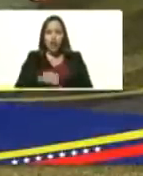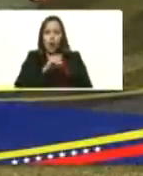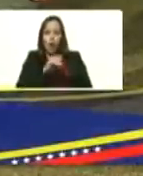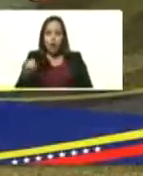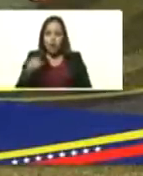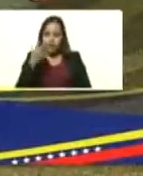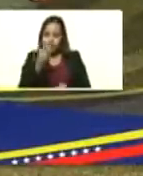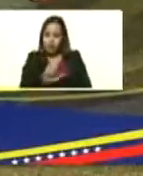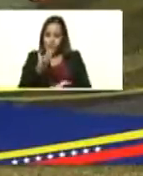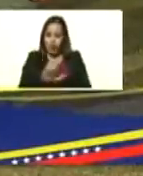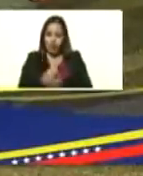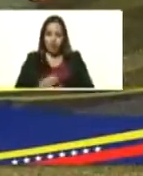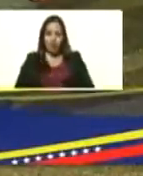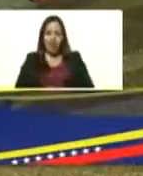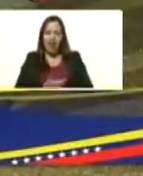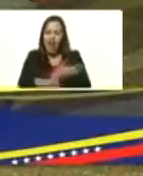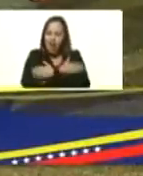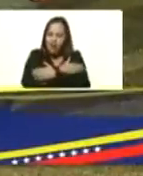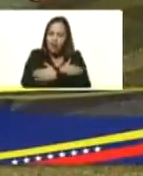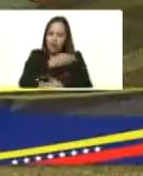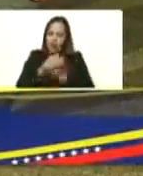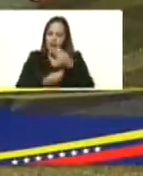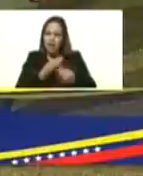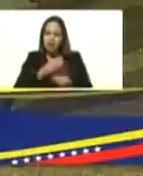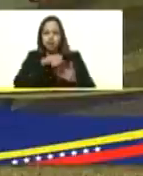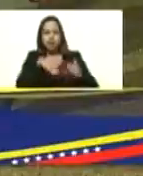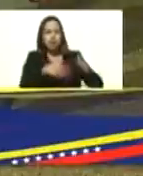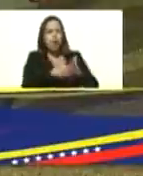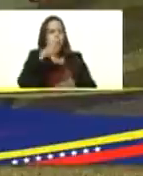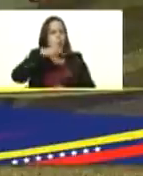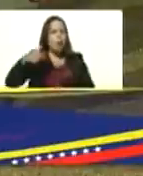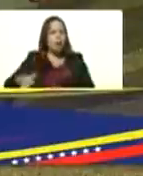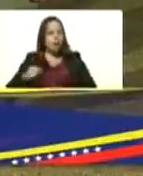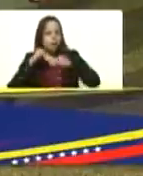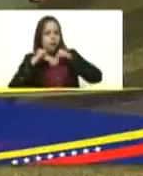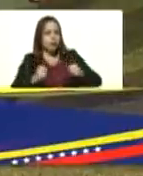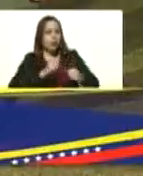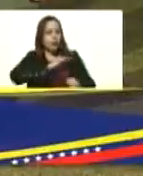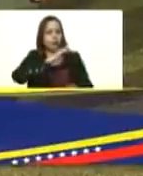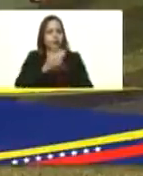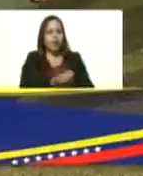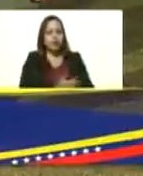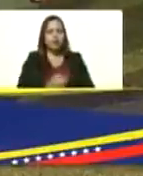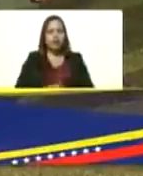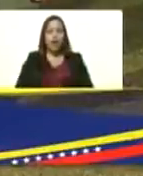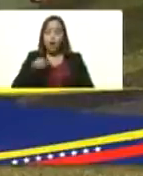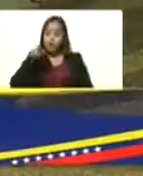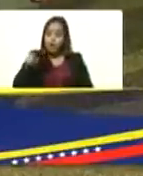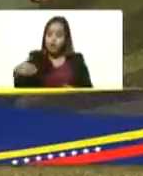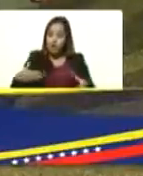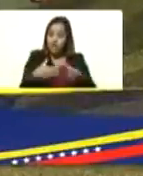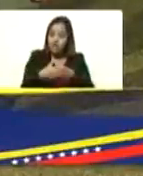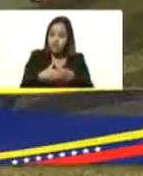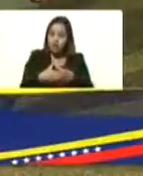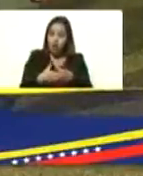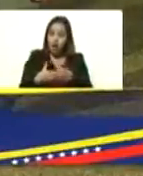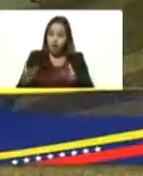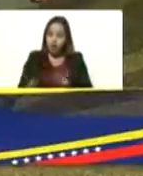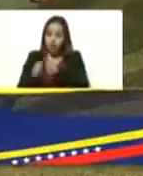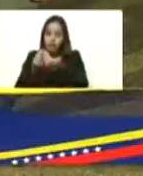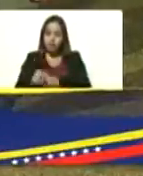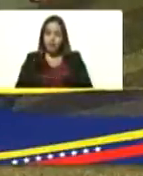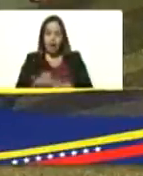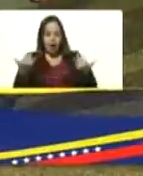estado monagas un gran abrazo por parte de todo nuestro pueblo heroico valiente a usted ya todo el equipo que la acompaña hoy nos encontramos